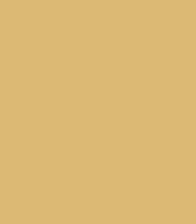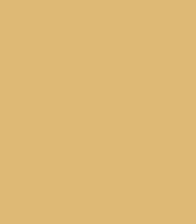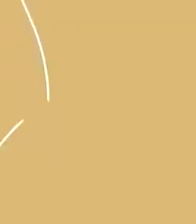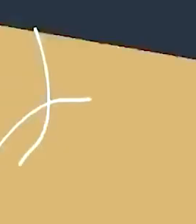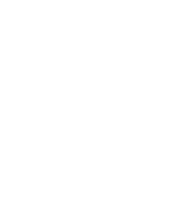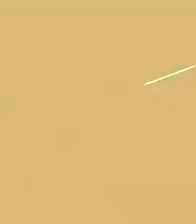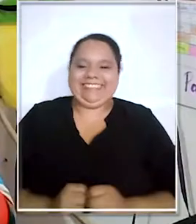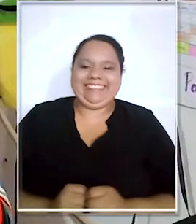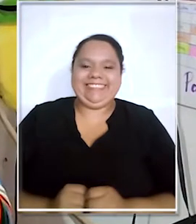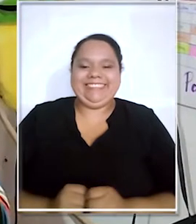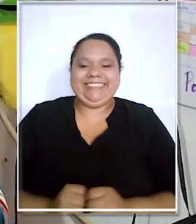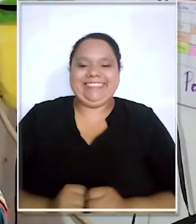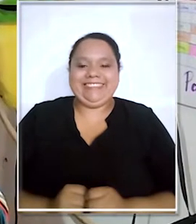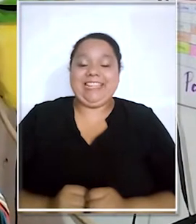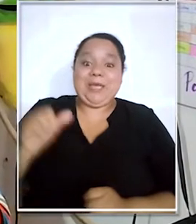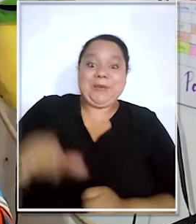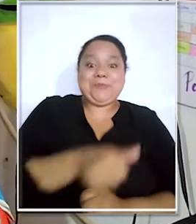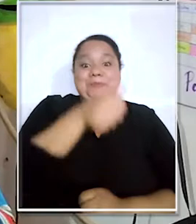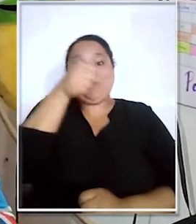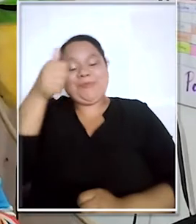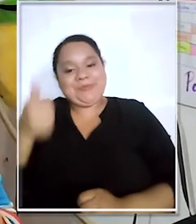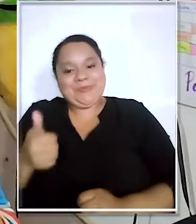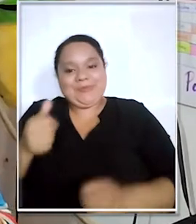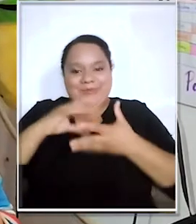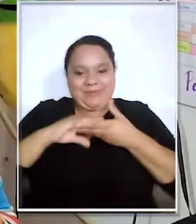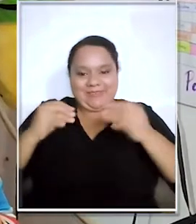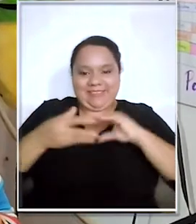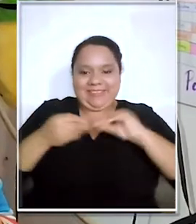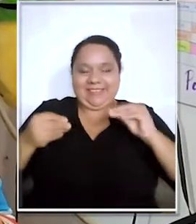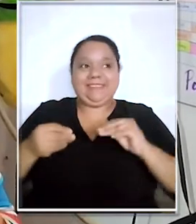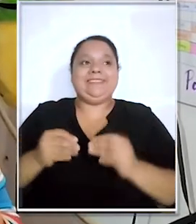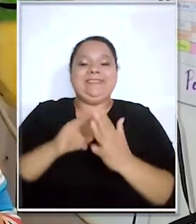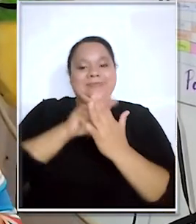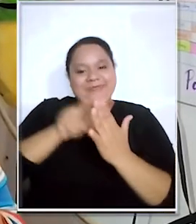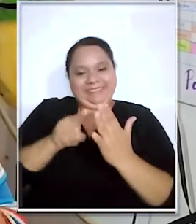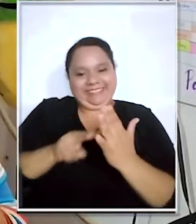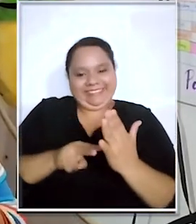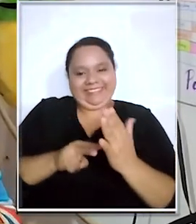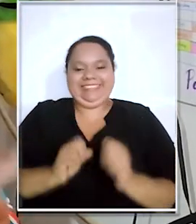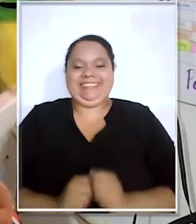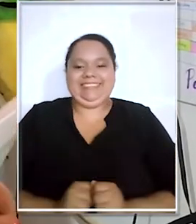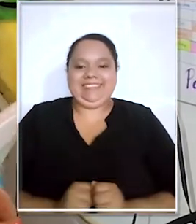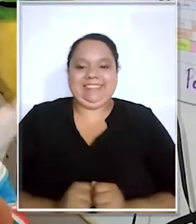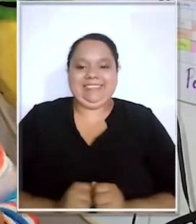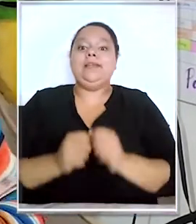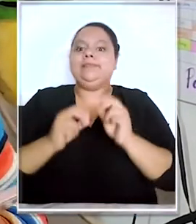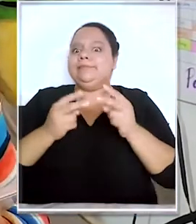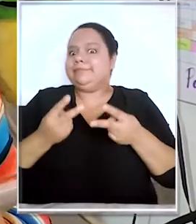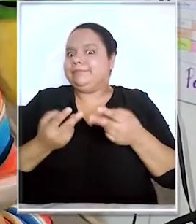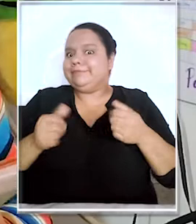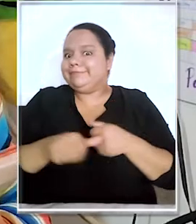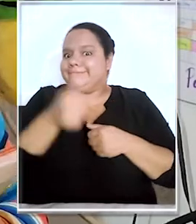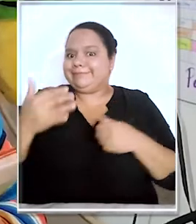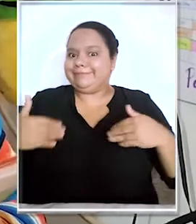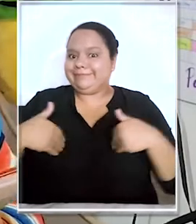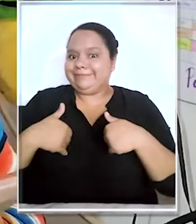tigrillo. Hay otro por acá que se los quiero leer. Y este habla de otro animal,